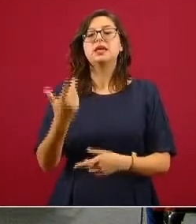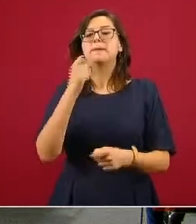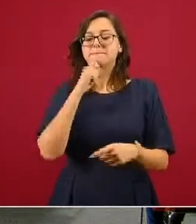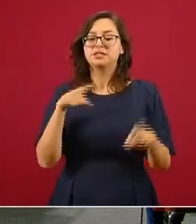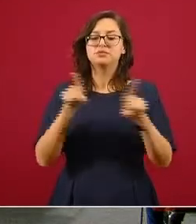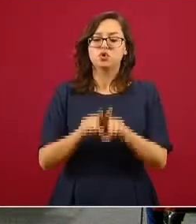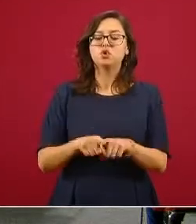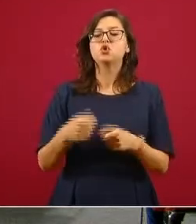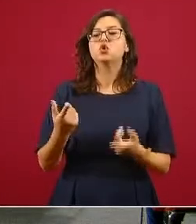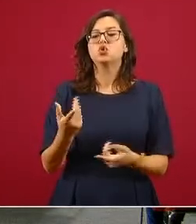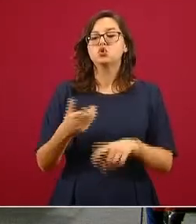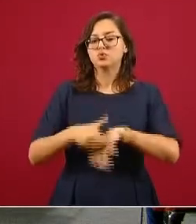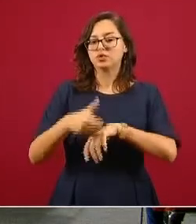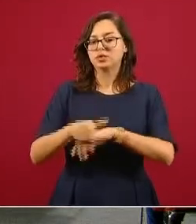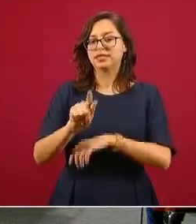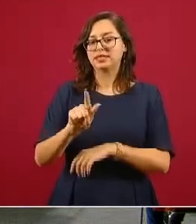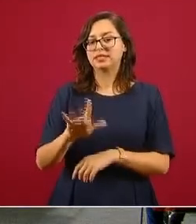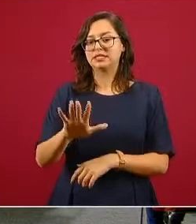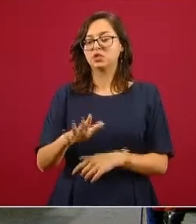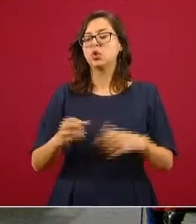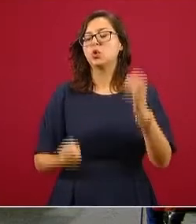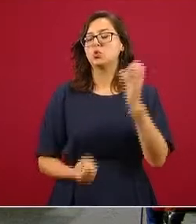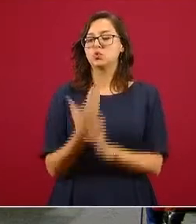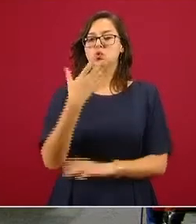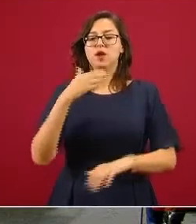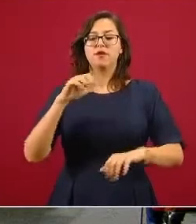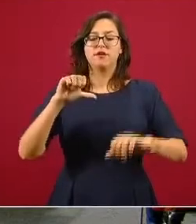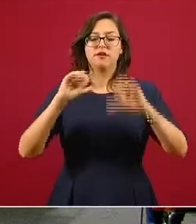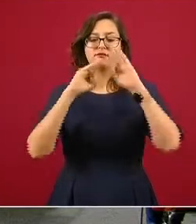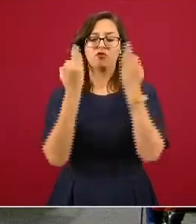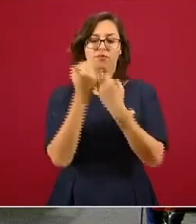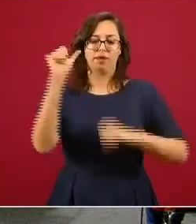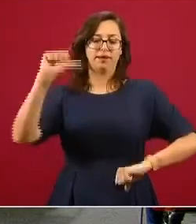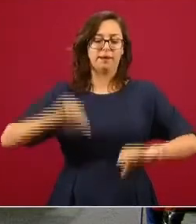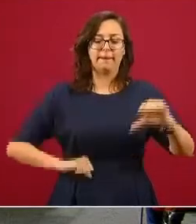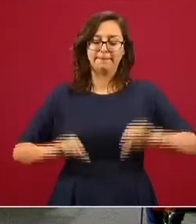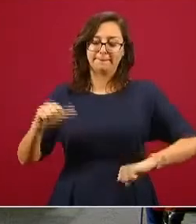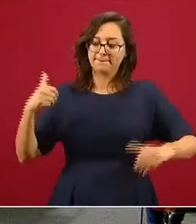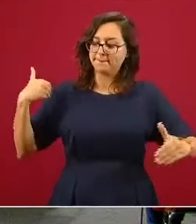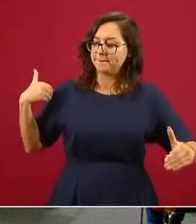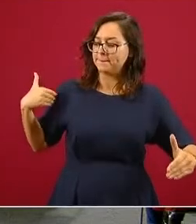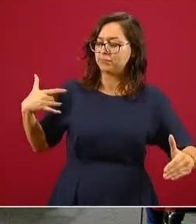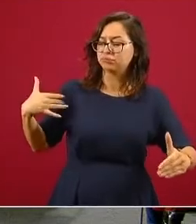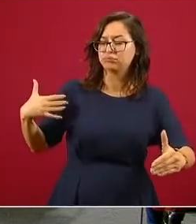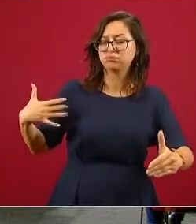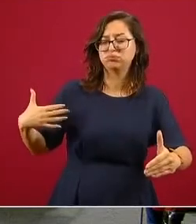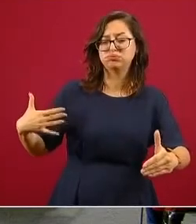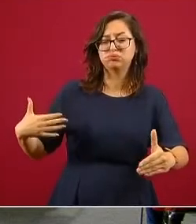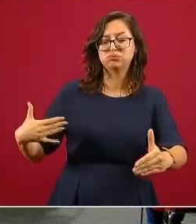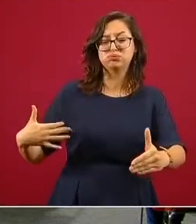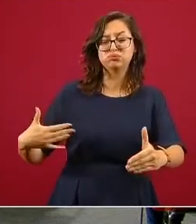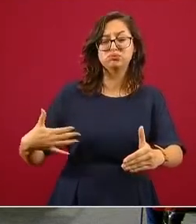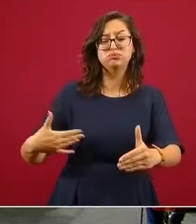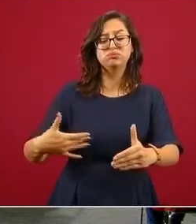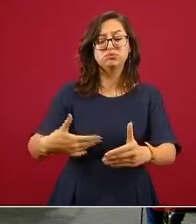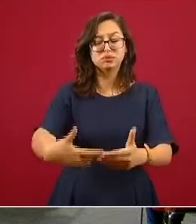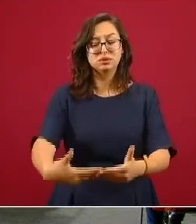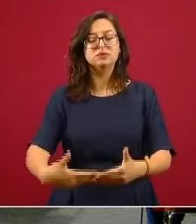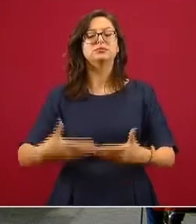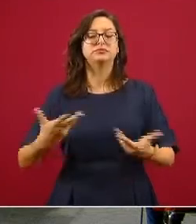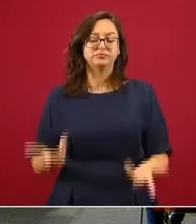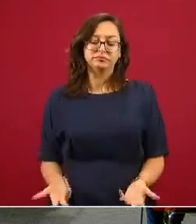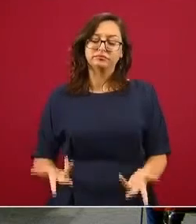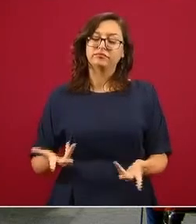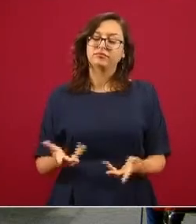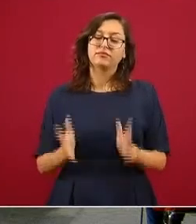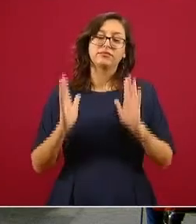de la nueva normalidad, un camino ya bastante largo que pues nos ha tocado lógicamente caminar